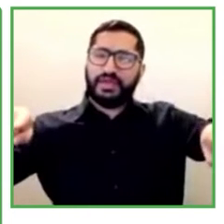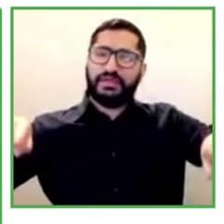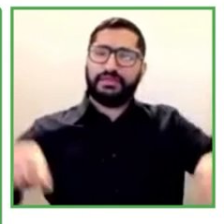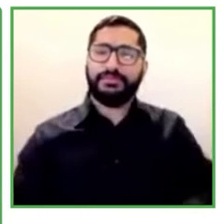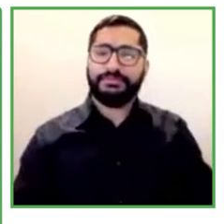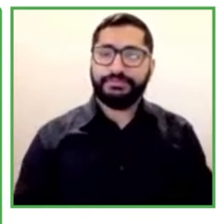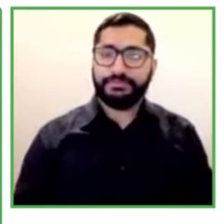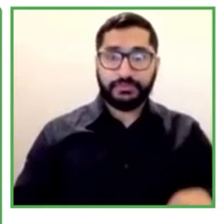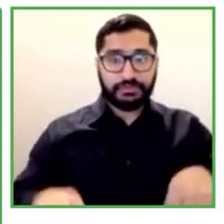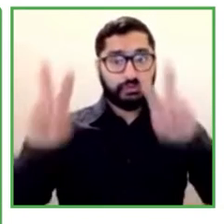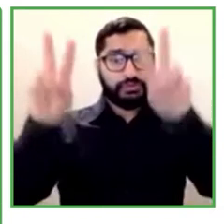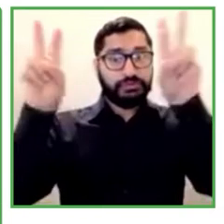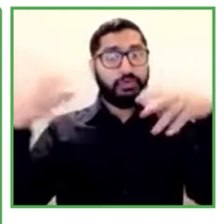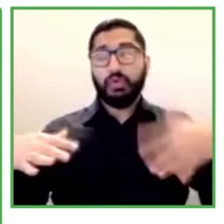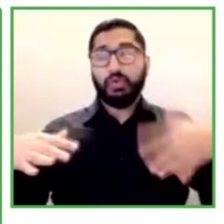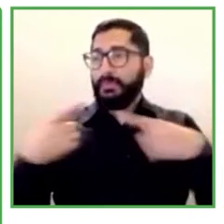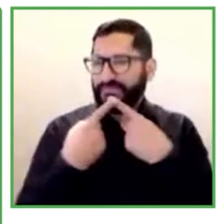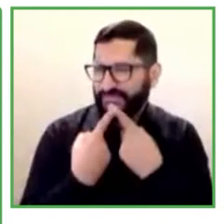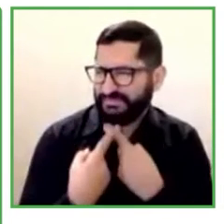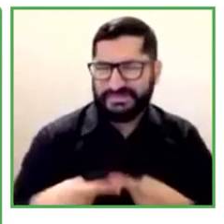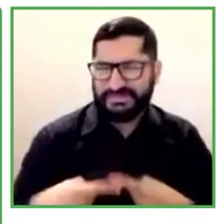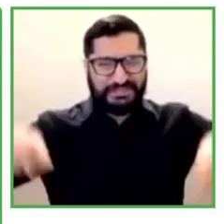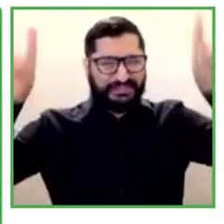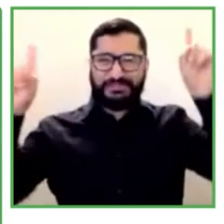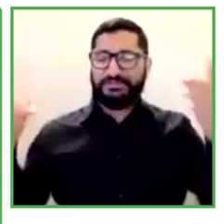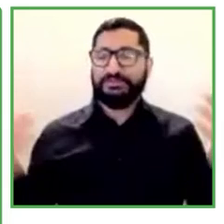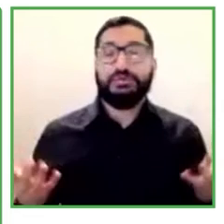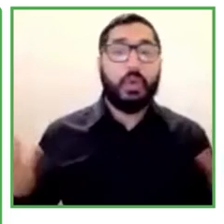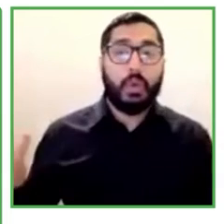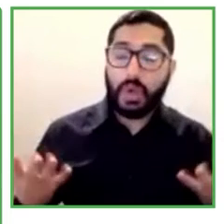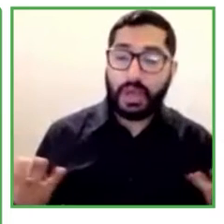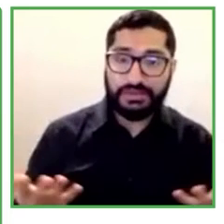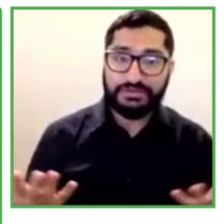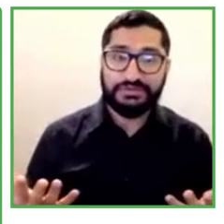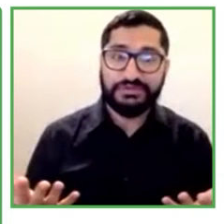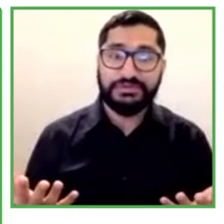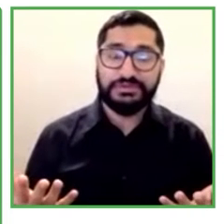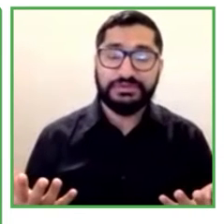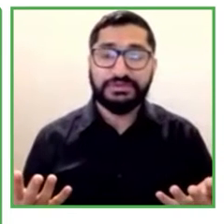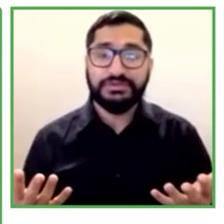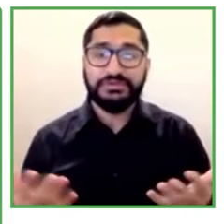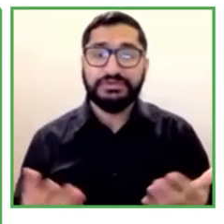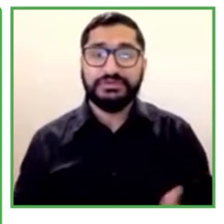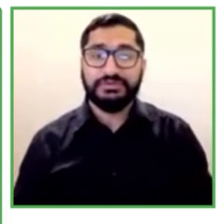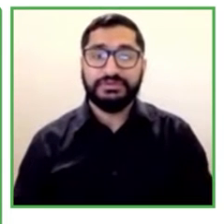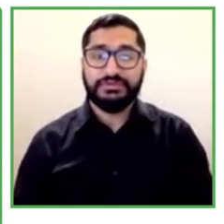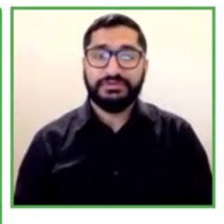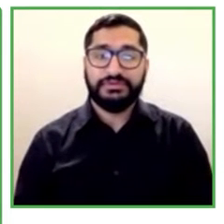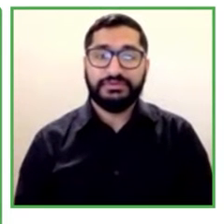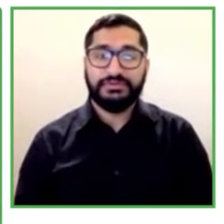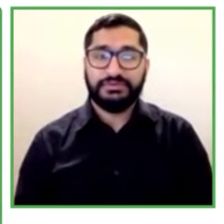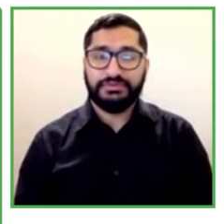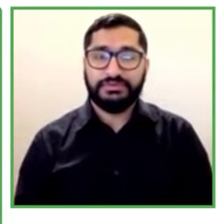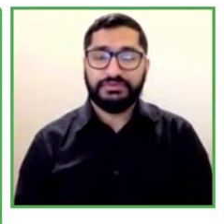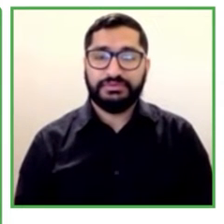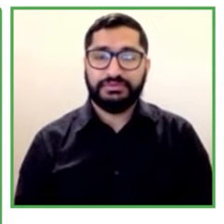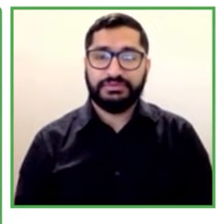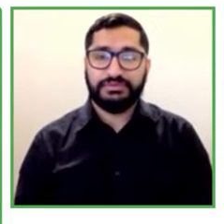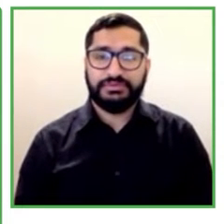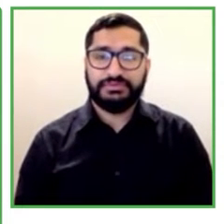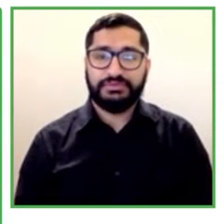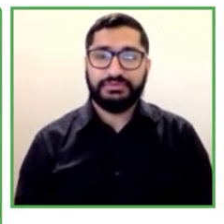Para darles algunas cifras, Según un estudio de Deloitte